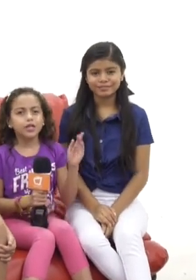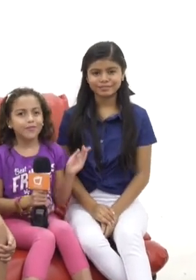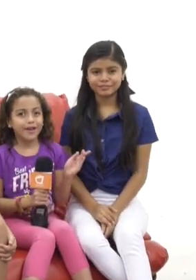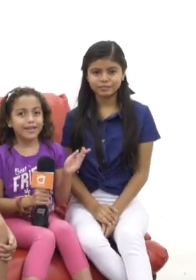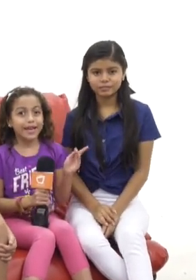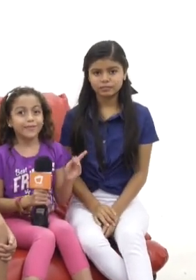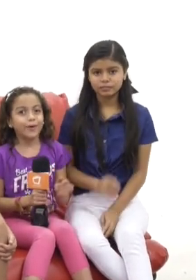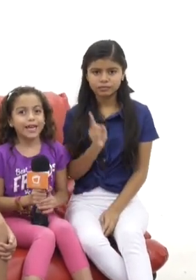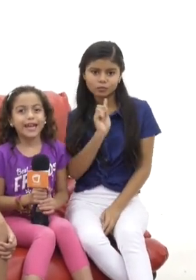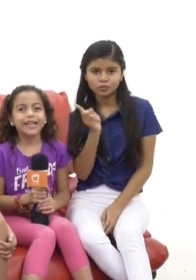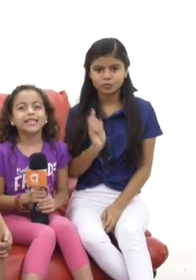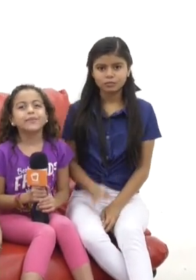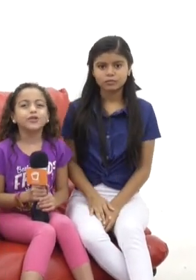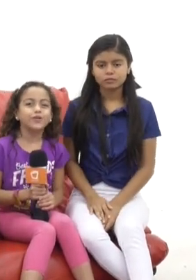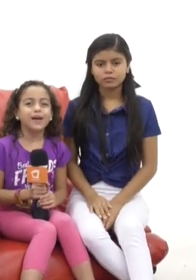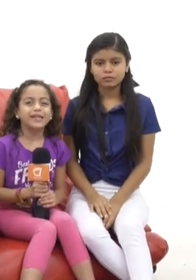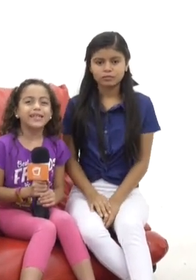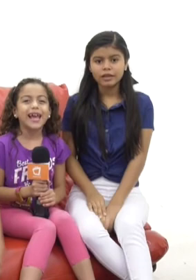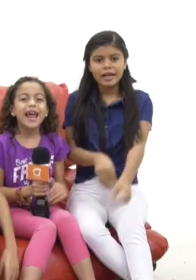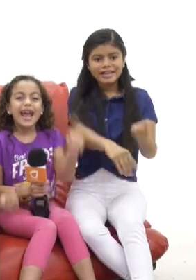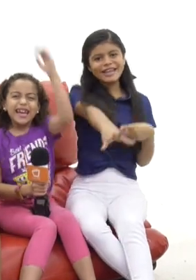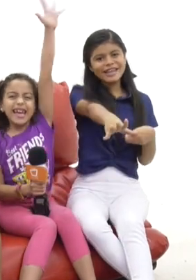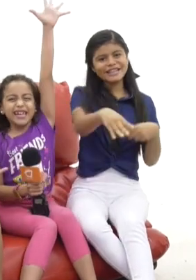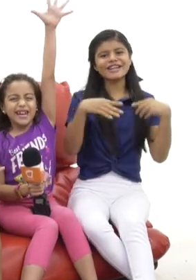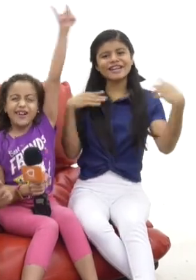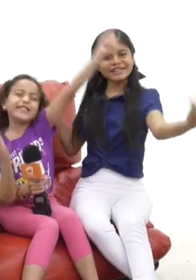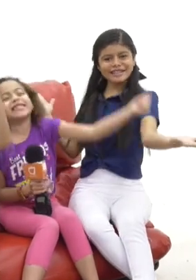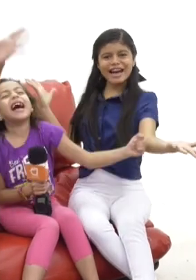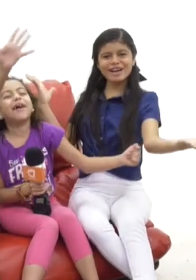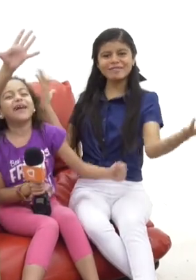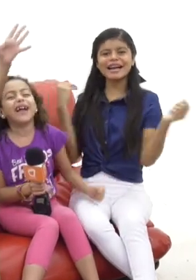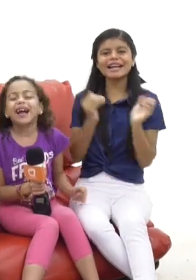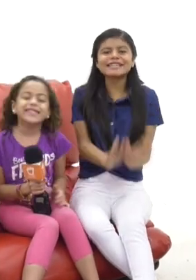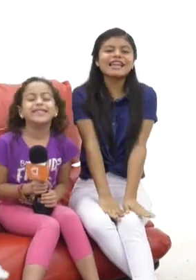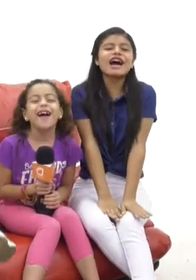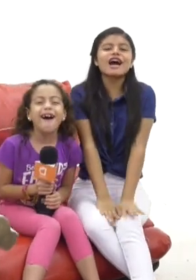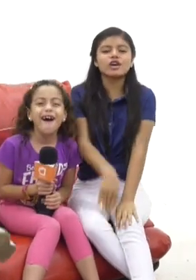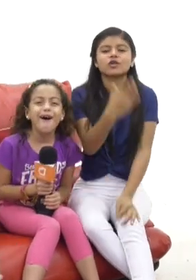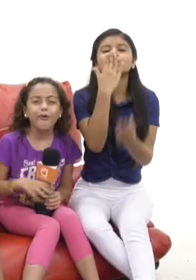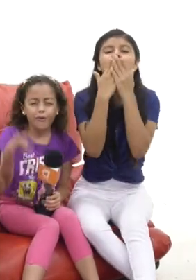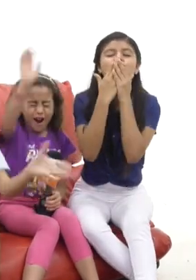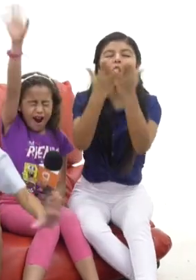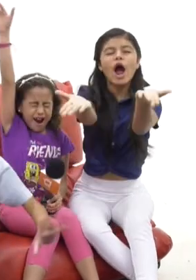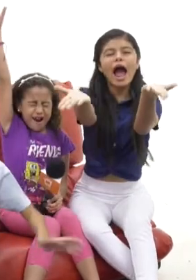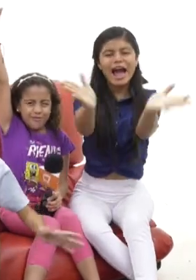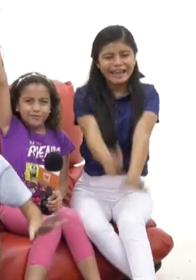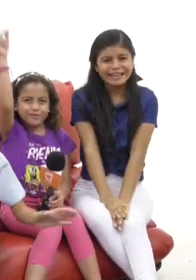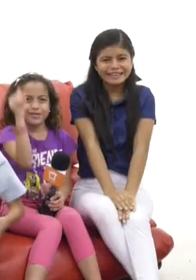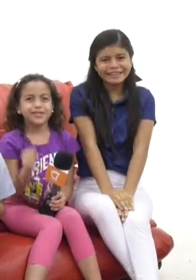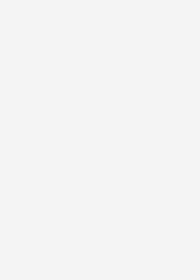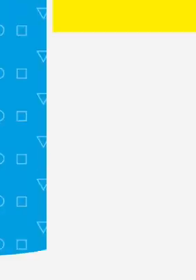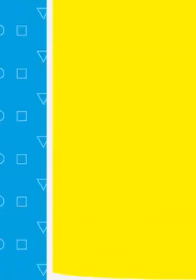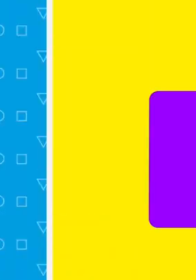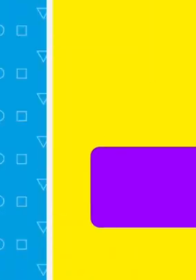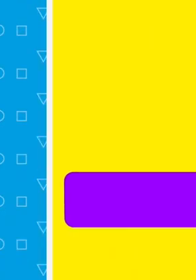comercial. No se muevan de ahí porque ya regresamos con más de ¡Niños Cámara Acción! ¡Woo!